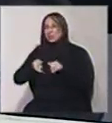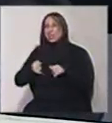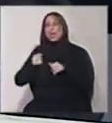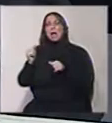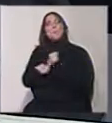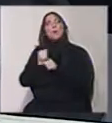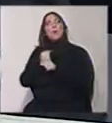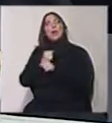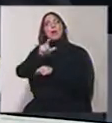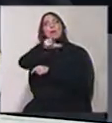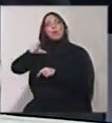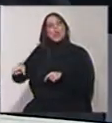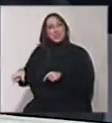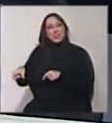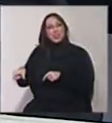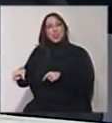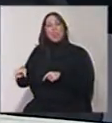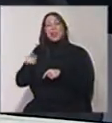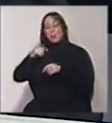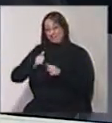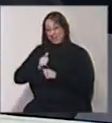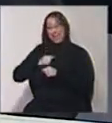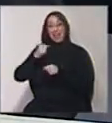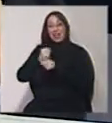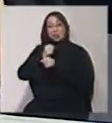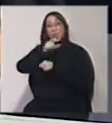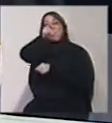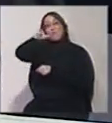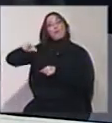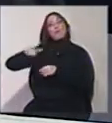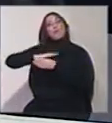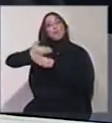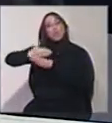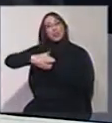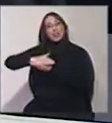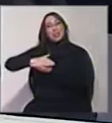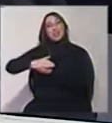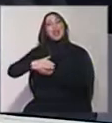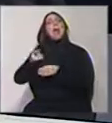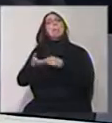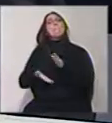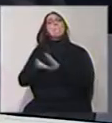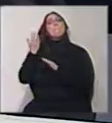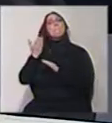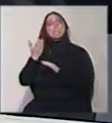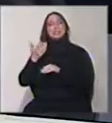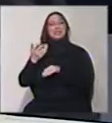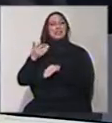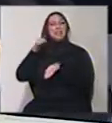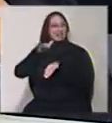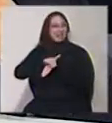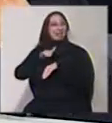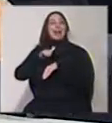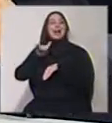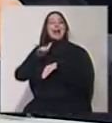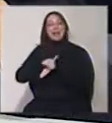de procedimiento policial. Los militares que actúan en la frontera van a tener, yo no sé si en eso hubo imprevisión, mayores facultades y mayores